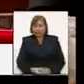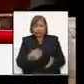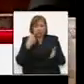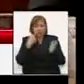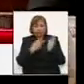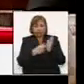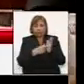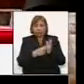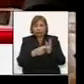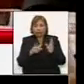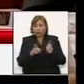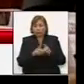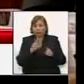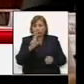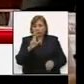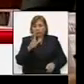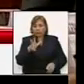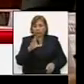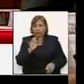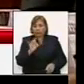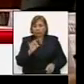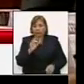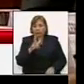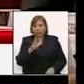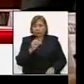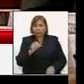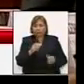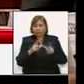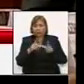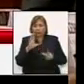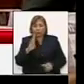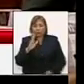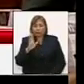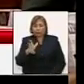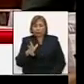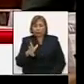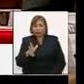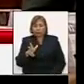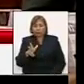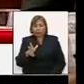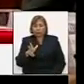identificado con carnet de identidad 23-88-1, DNI